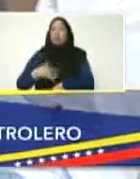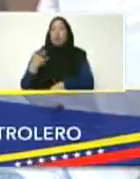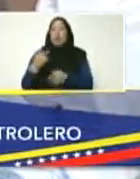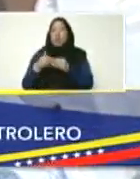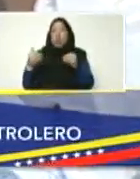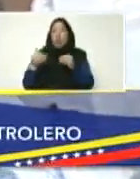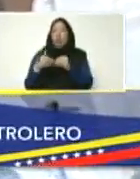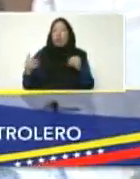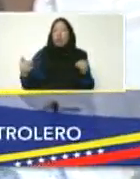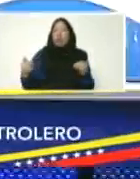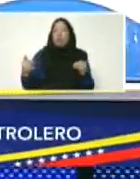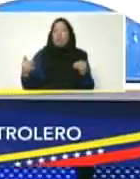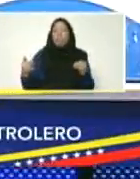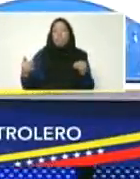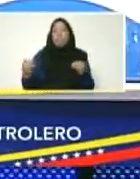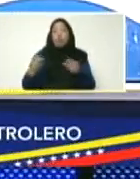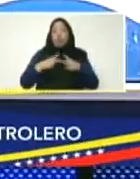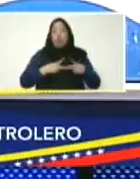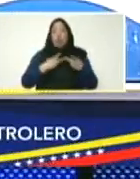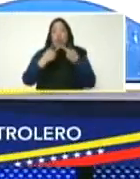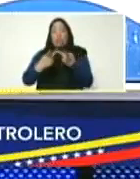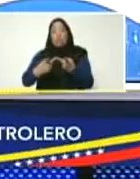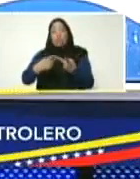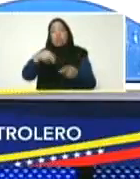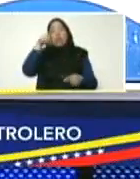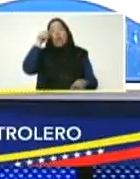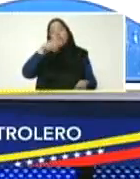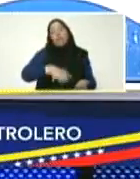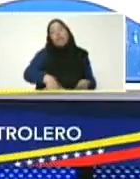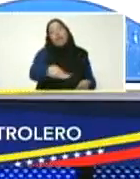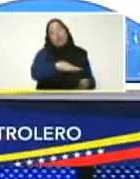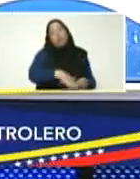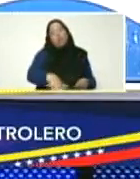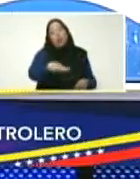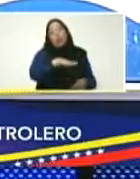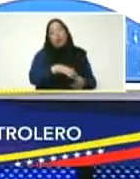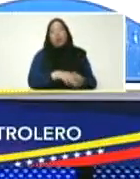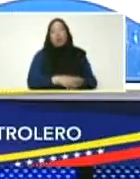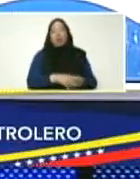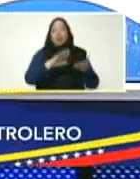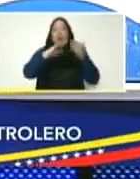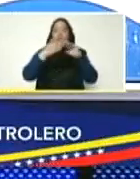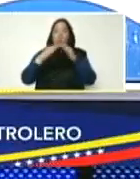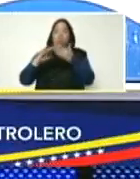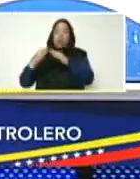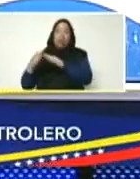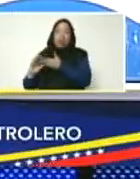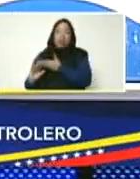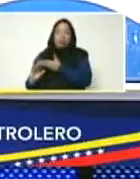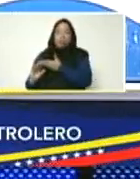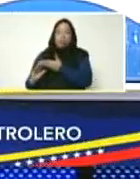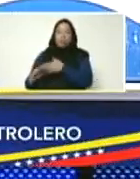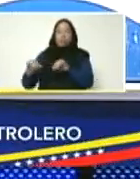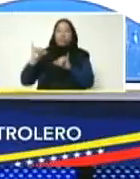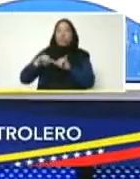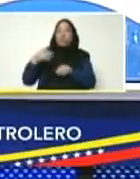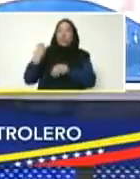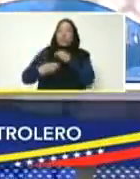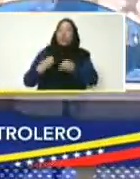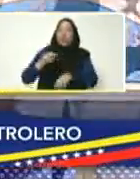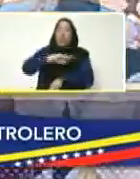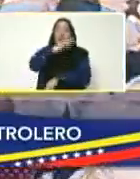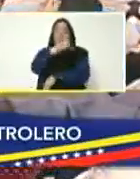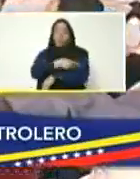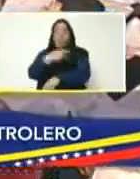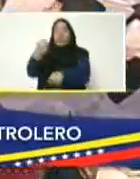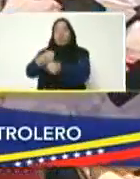dinero, sino la voluntad popular, la voluntad colectiva, el ingenio, la fuerza